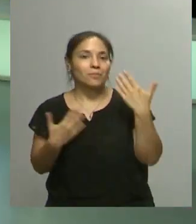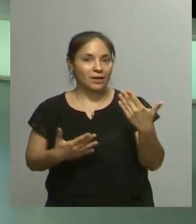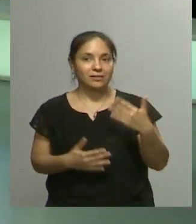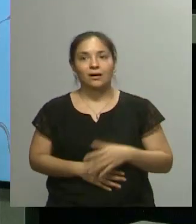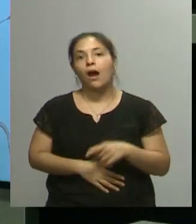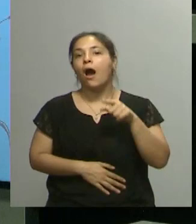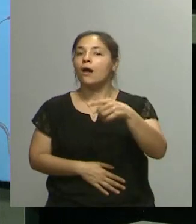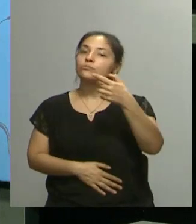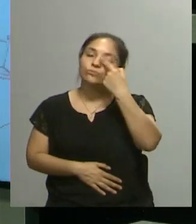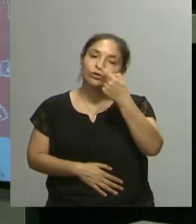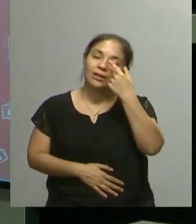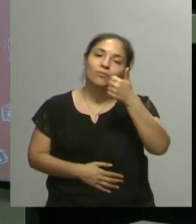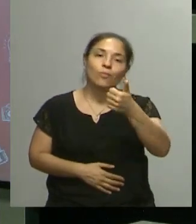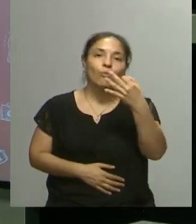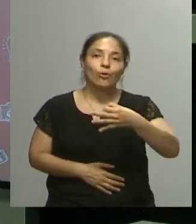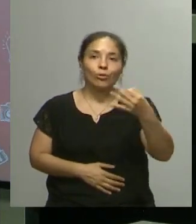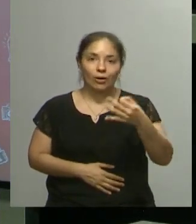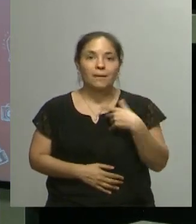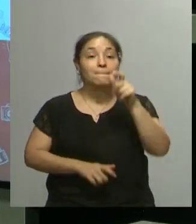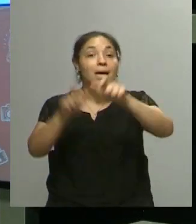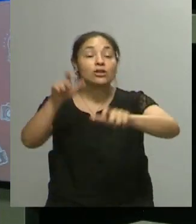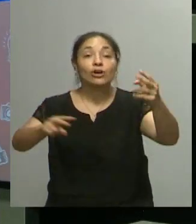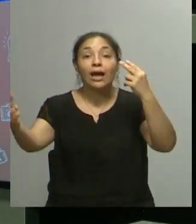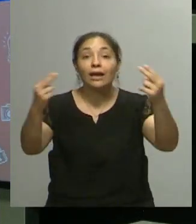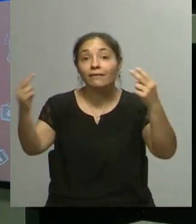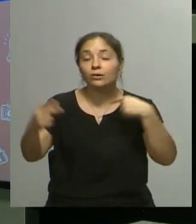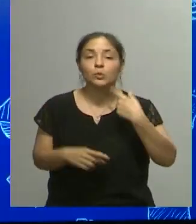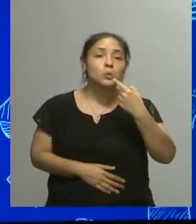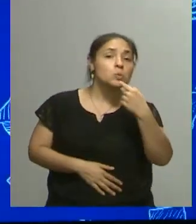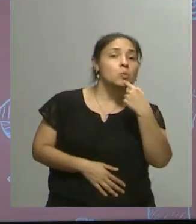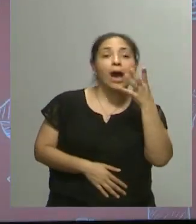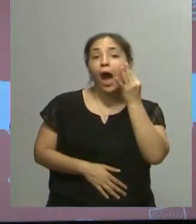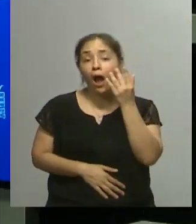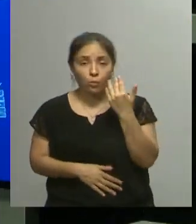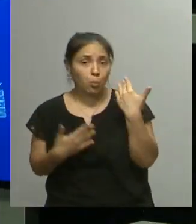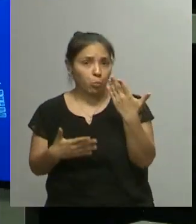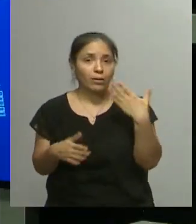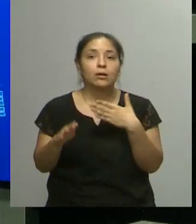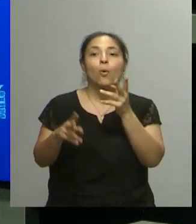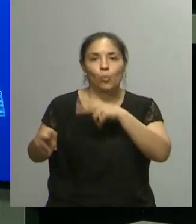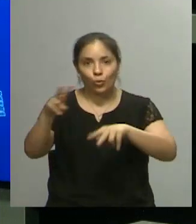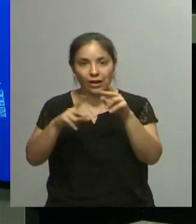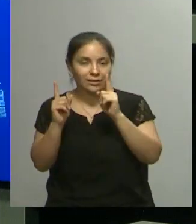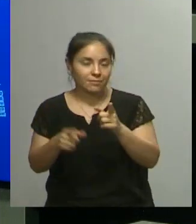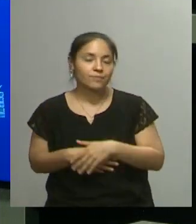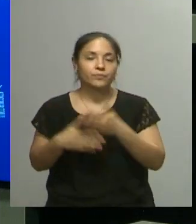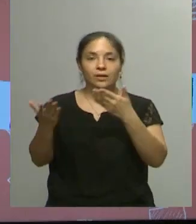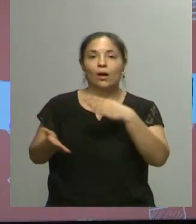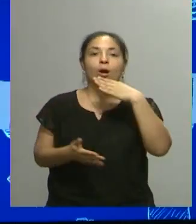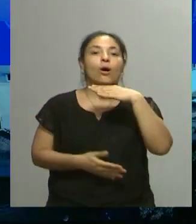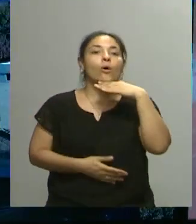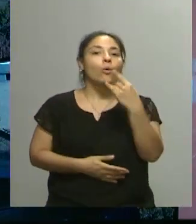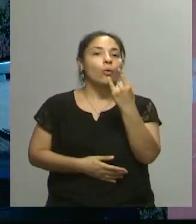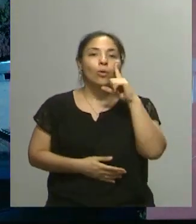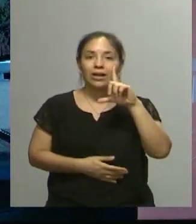eso está bueno, para aquellos que están viendo que si por ahí tienen la inquietud, también se sumen en la búsqueda. Bueno, Julia, muchísimas gracias